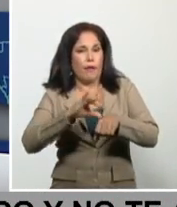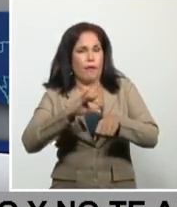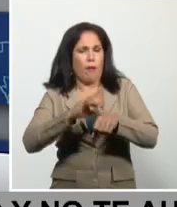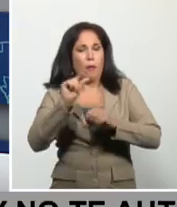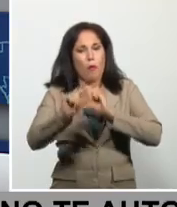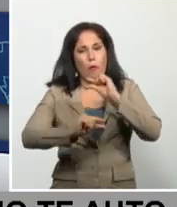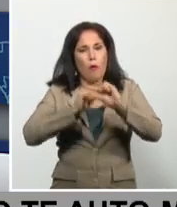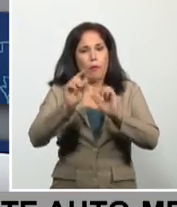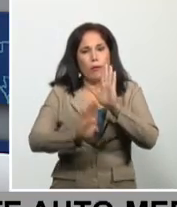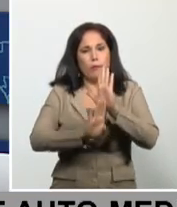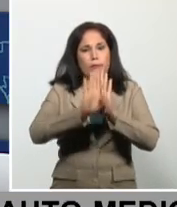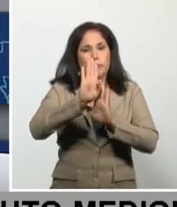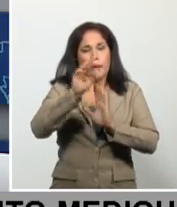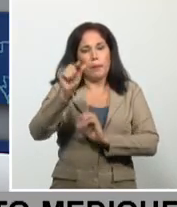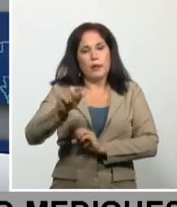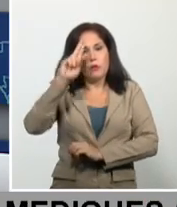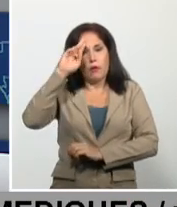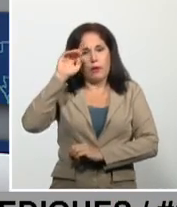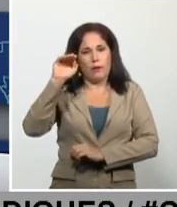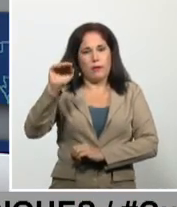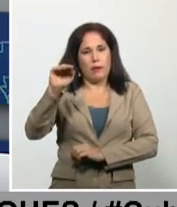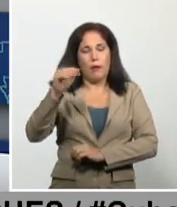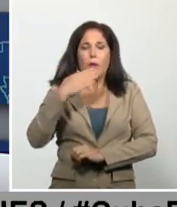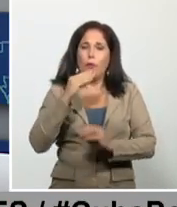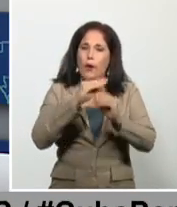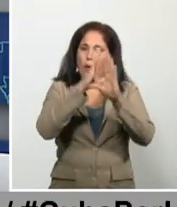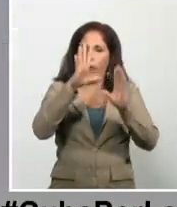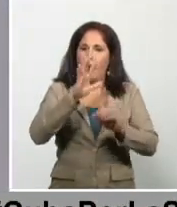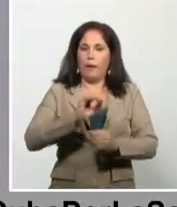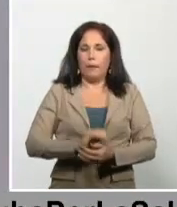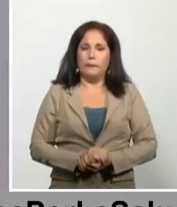evolucionan los pacientes ingresados. Adelante, muy buenos días.